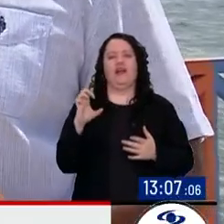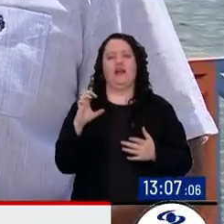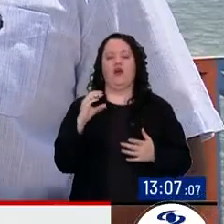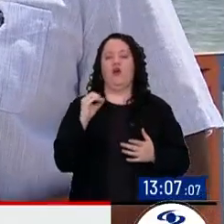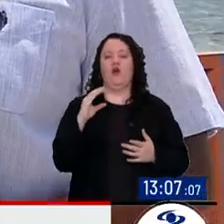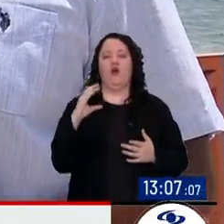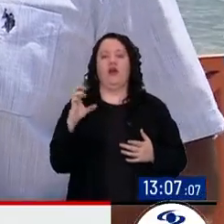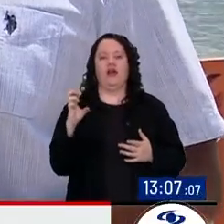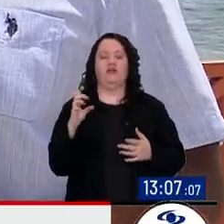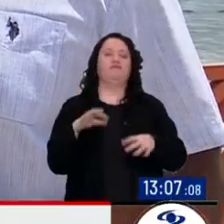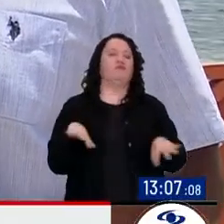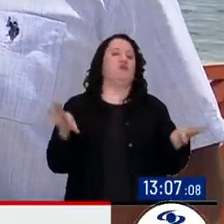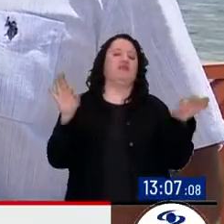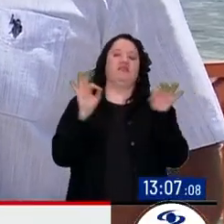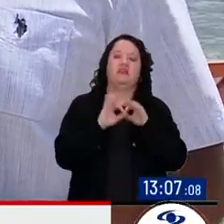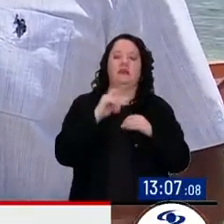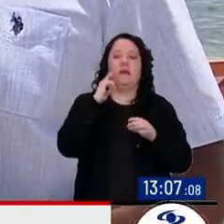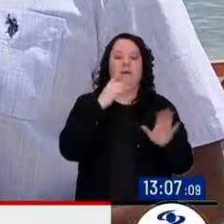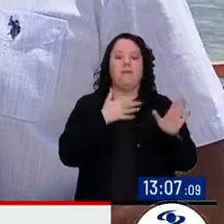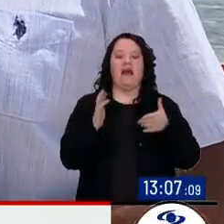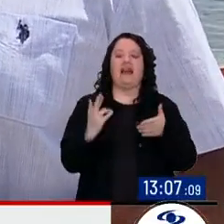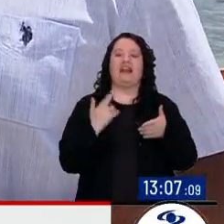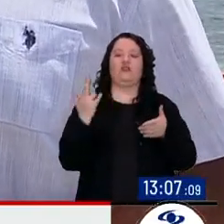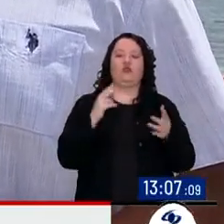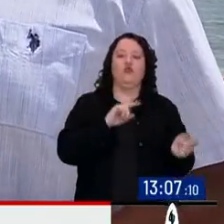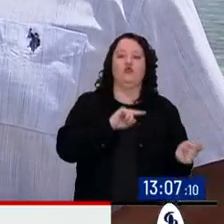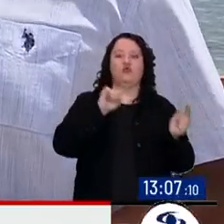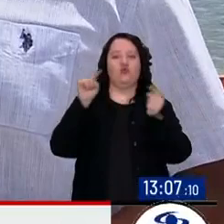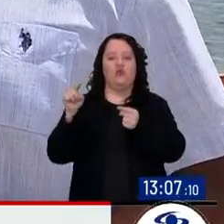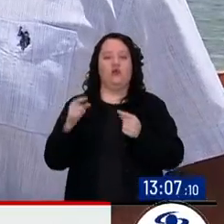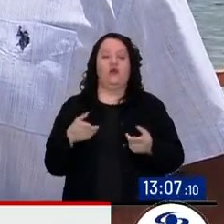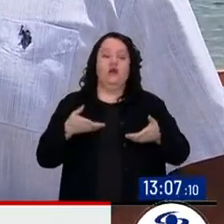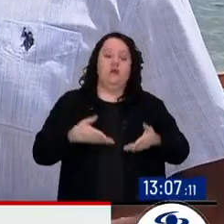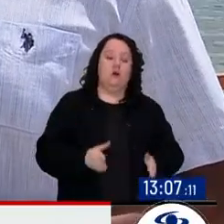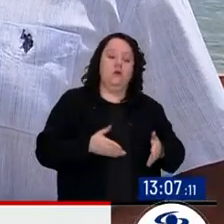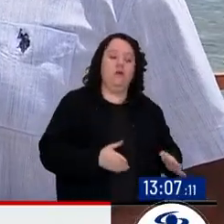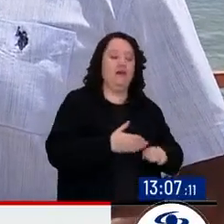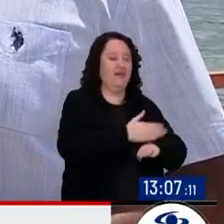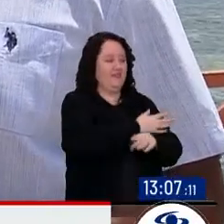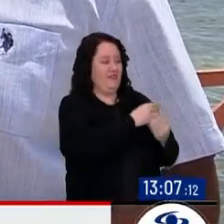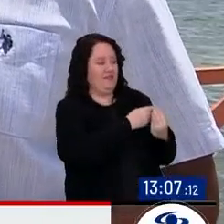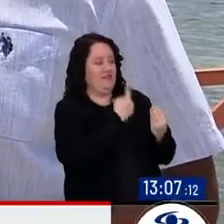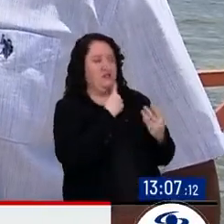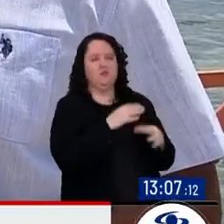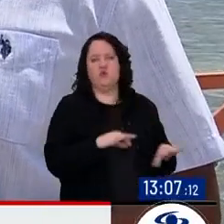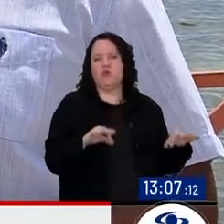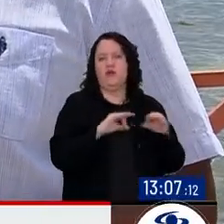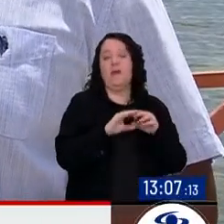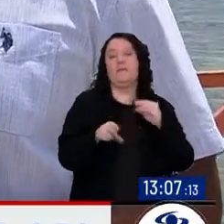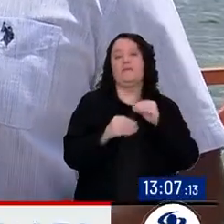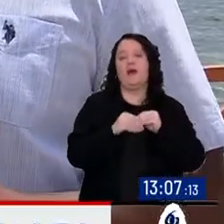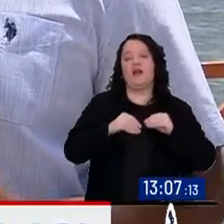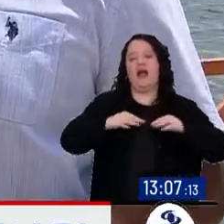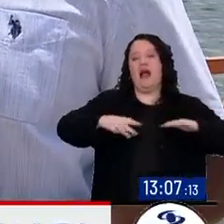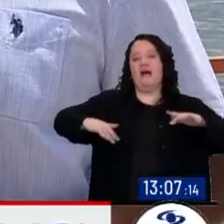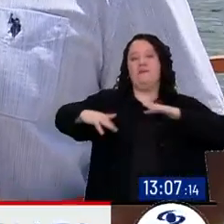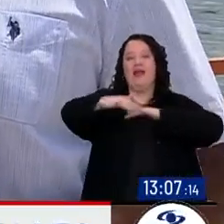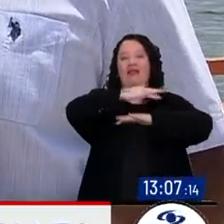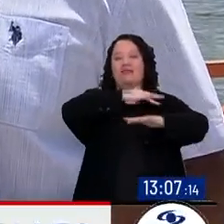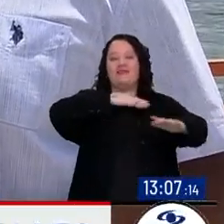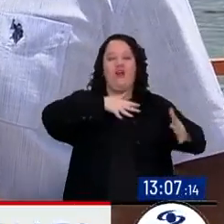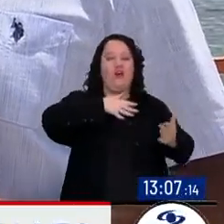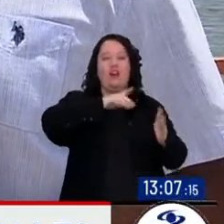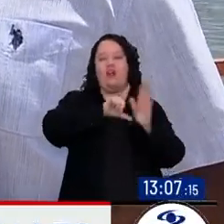OCRE, tener plan retorno. El tema de la natalidad es muy importante, como dijo el compañero, pero también los delitos ambientales. No ha habido